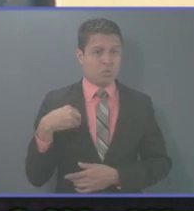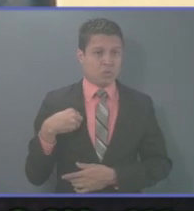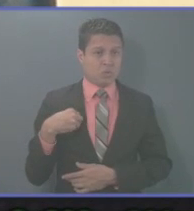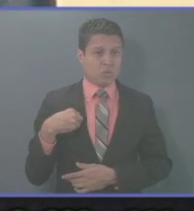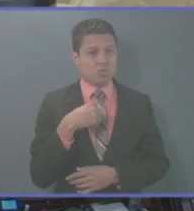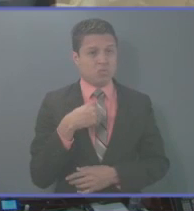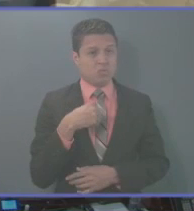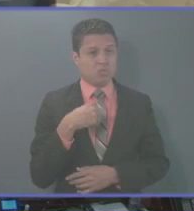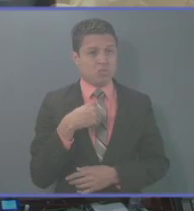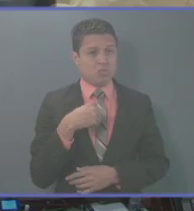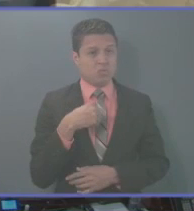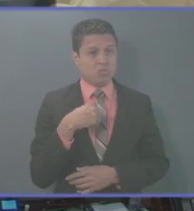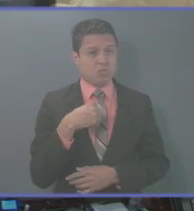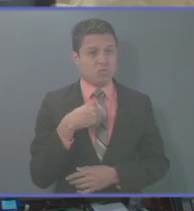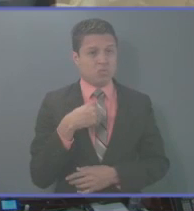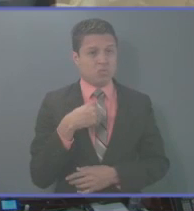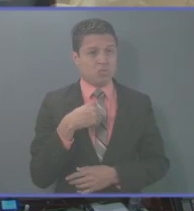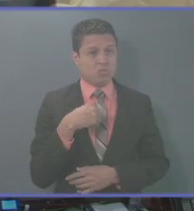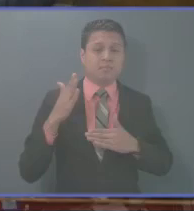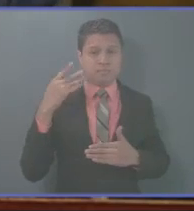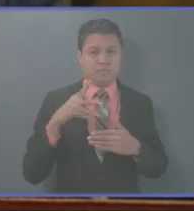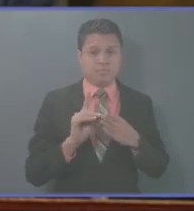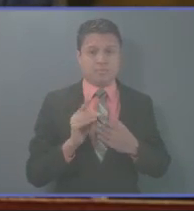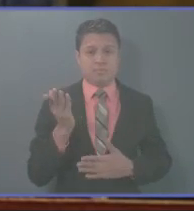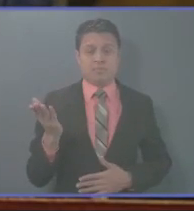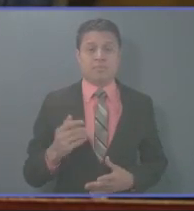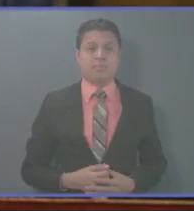presidente. Gracias, diputada. Verá.